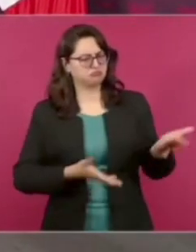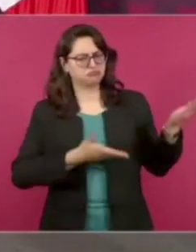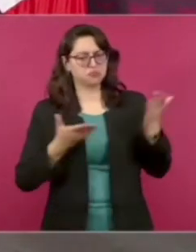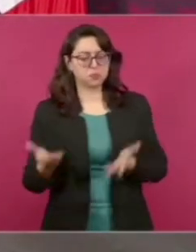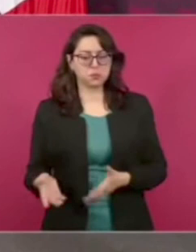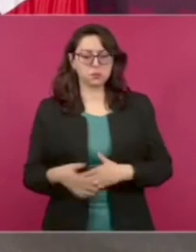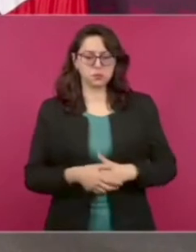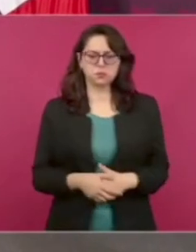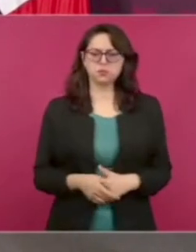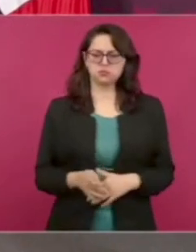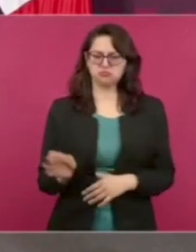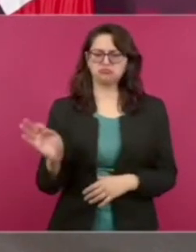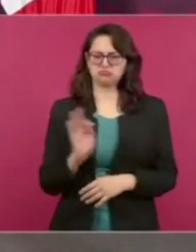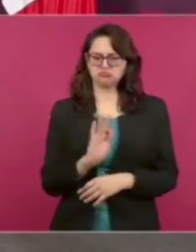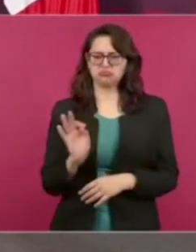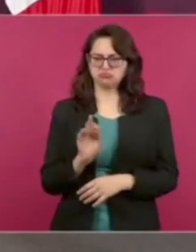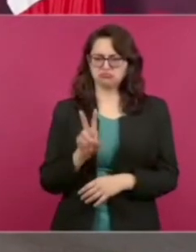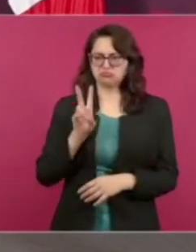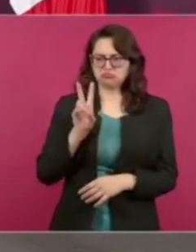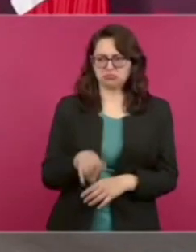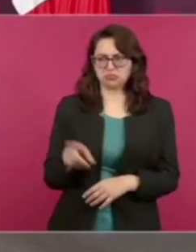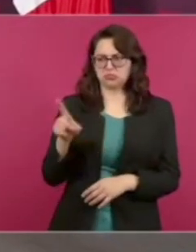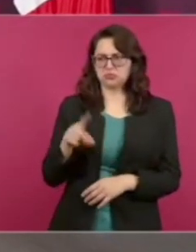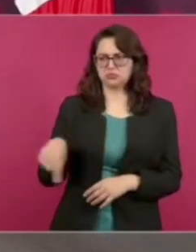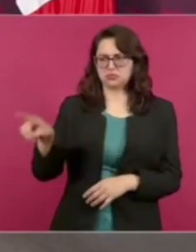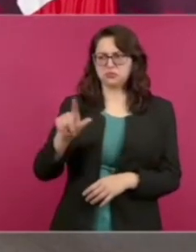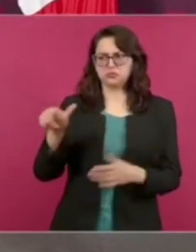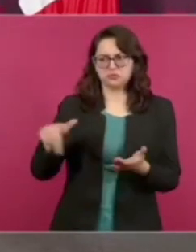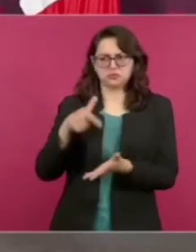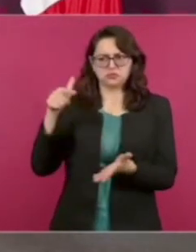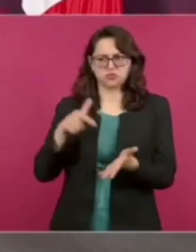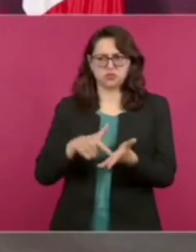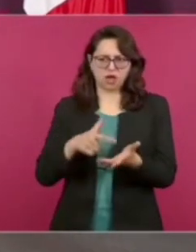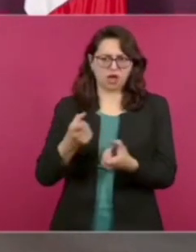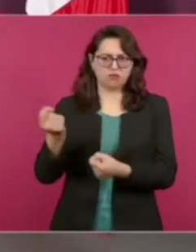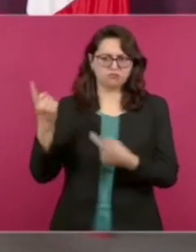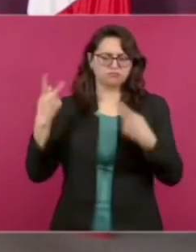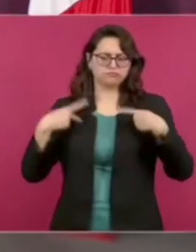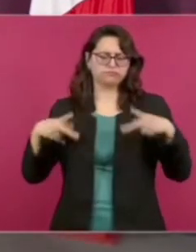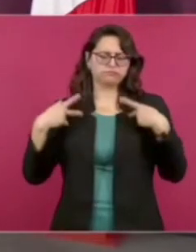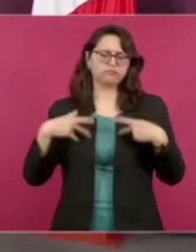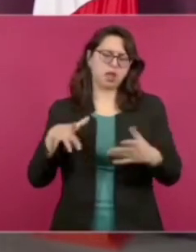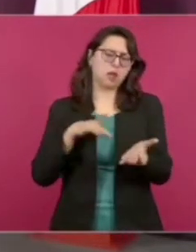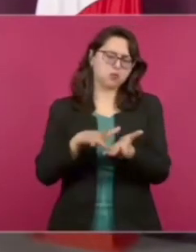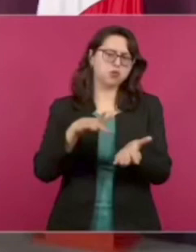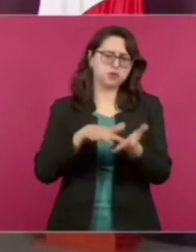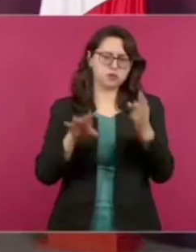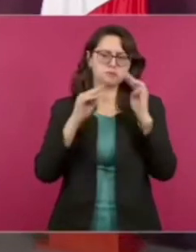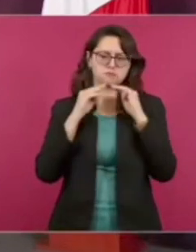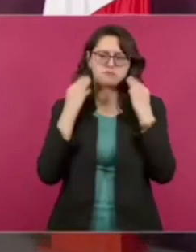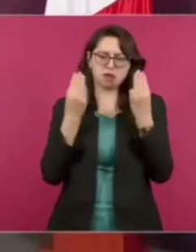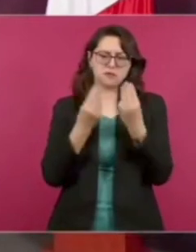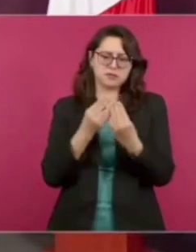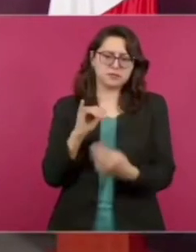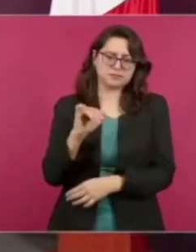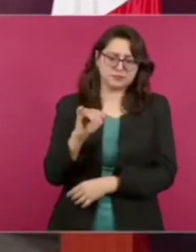de apoyo, que hay en algunas partes del país,